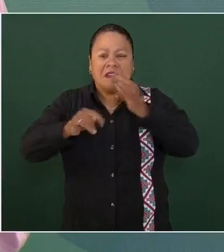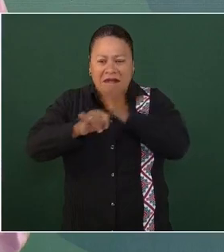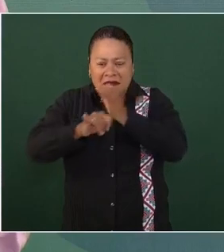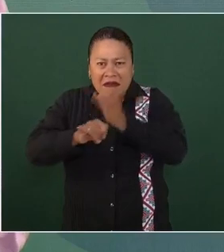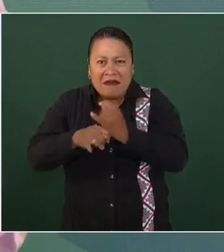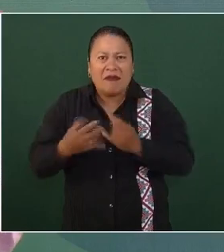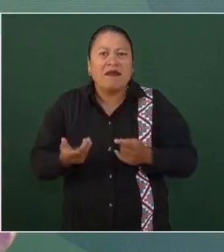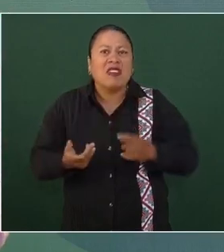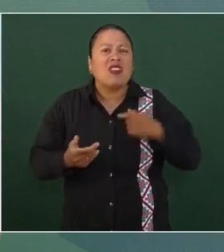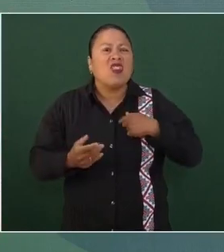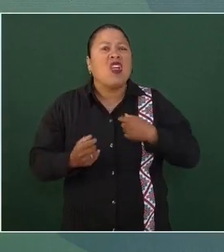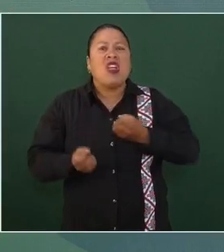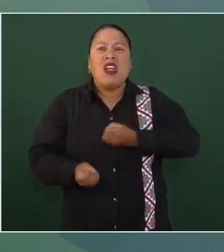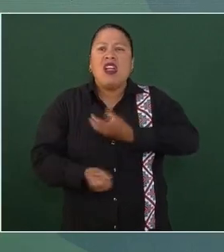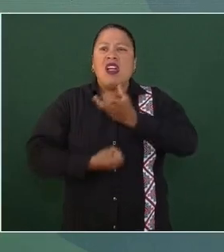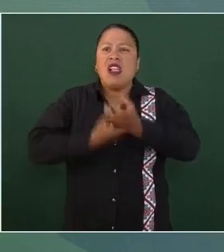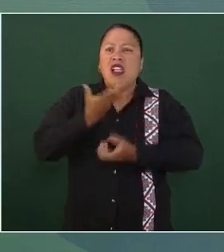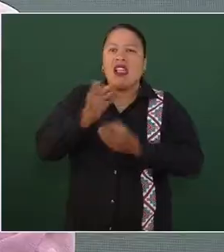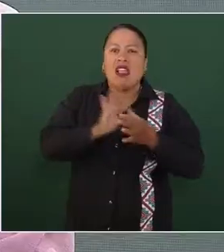hacer ninguna declaración